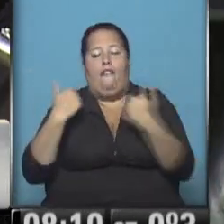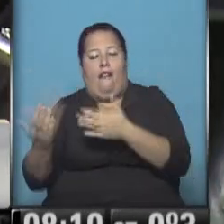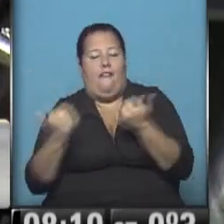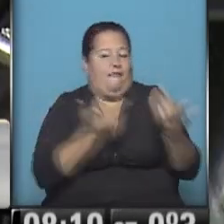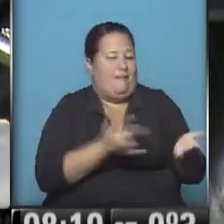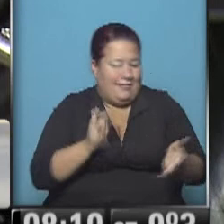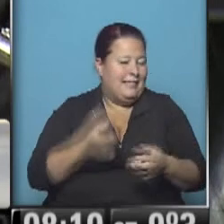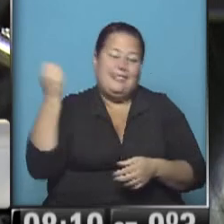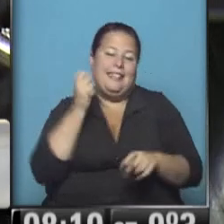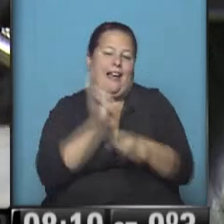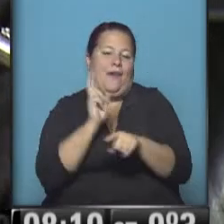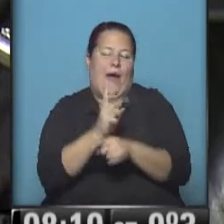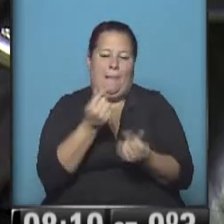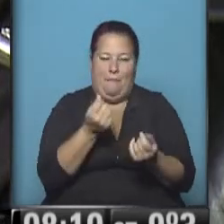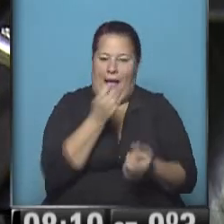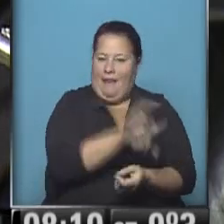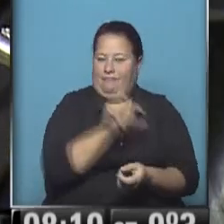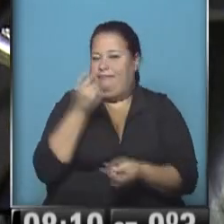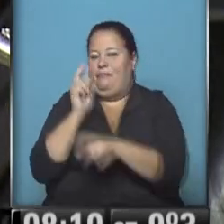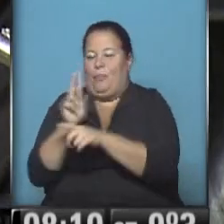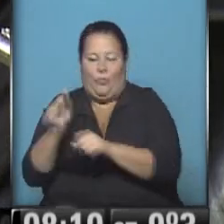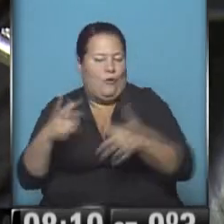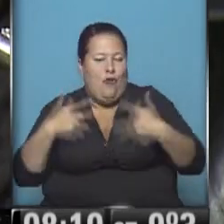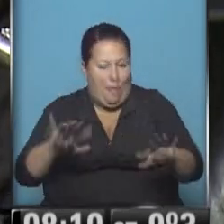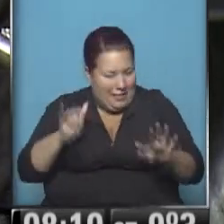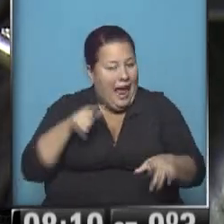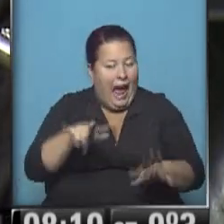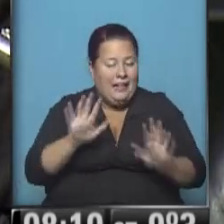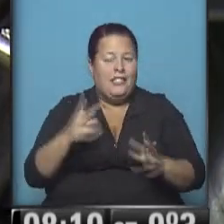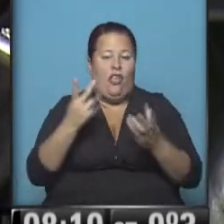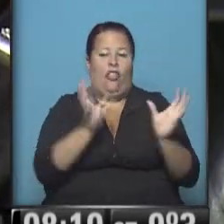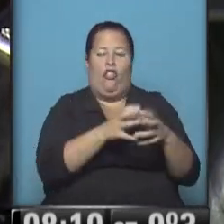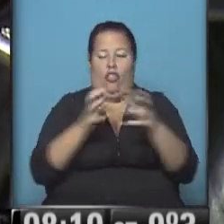mostrador, intenta defender sus intereses como tiene que ser, y esos son los dos lados del mostrador.